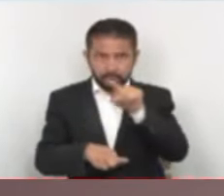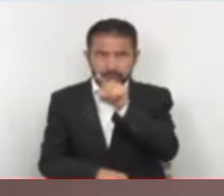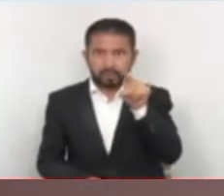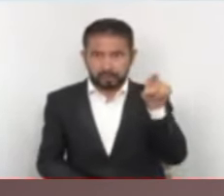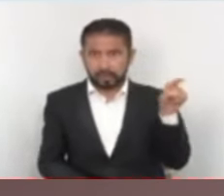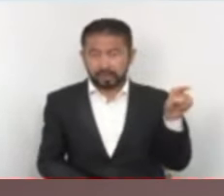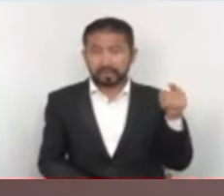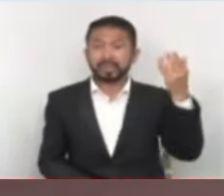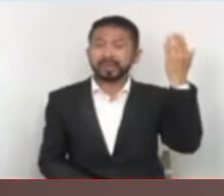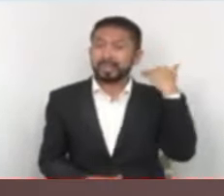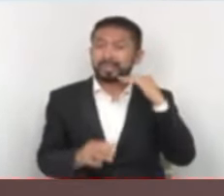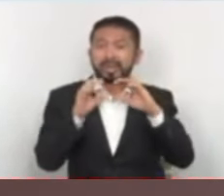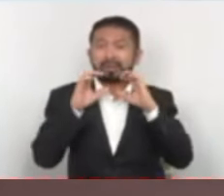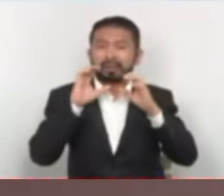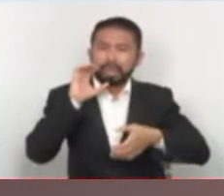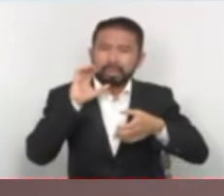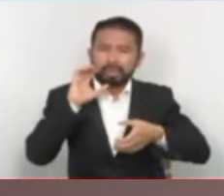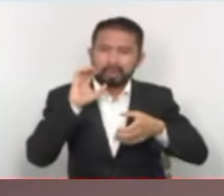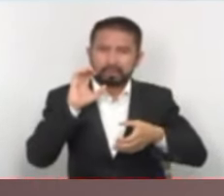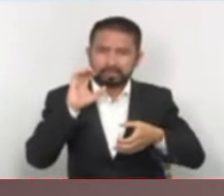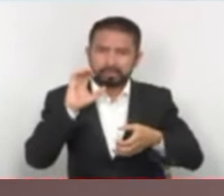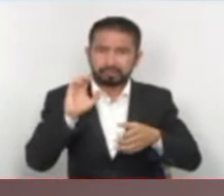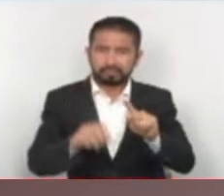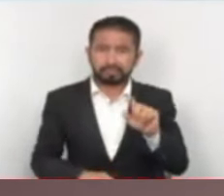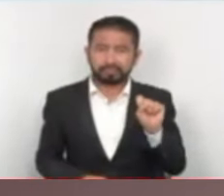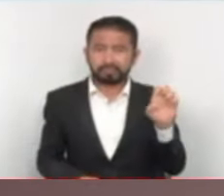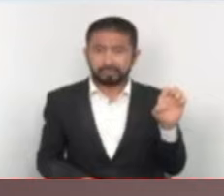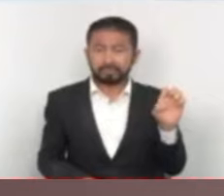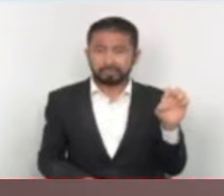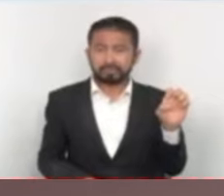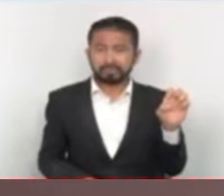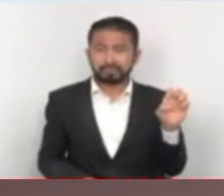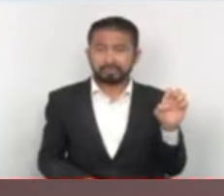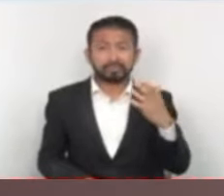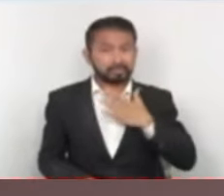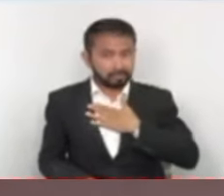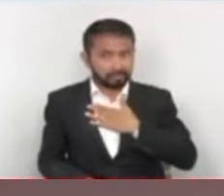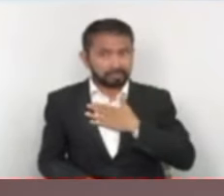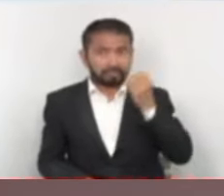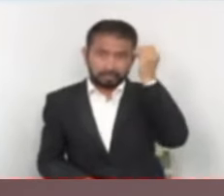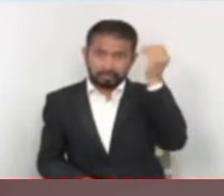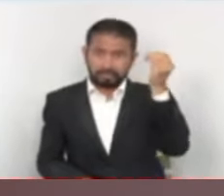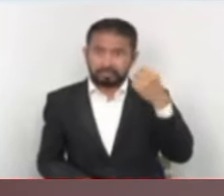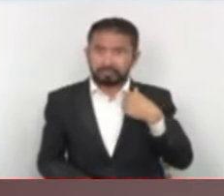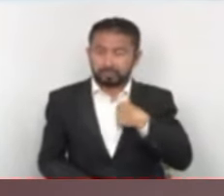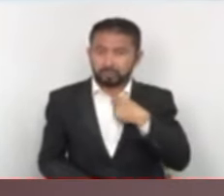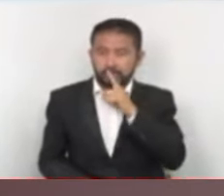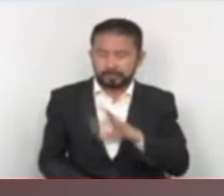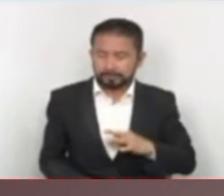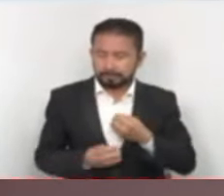y fue la comunicación. El Tribunal Supremo Electoral, desde mi punto de vista, yo lo digo de manera muy